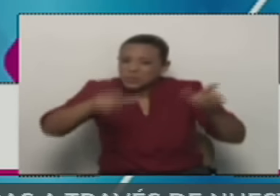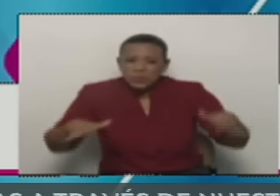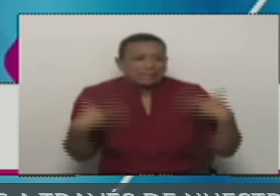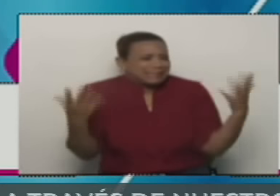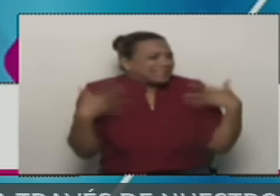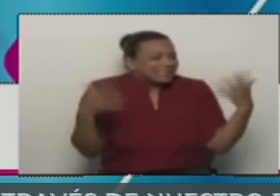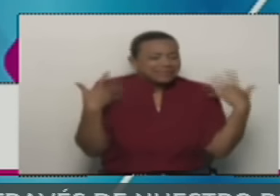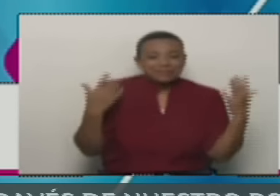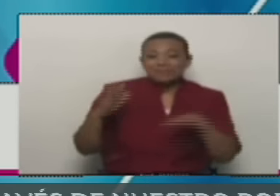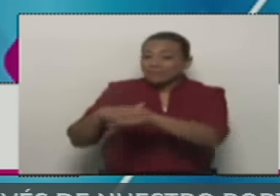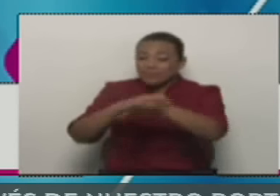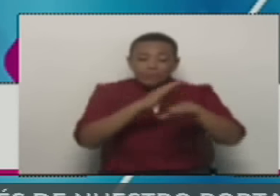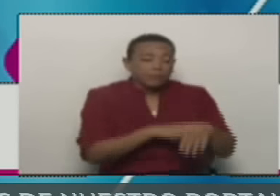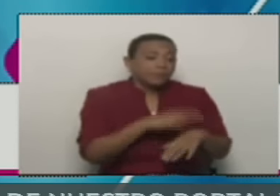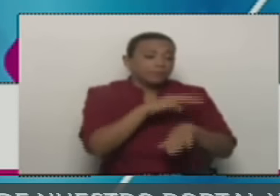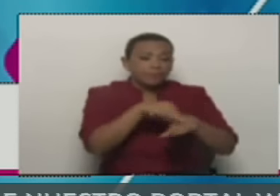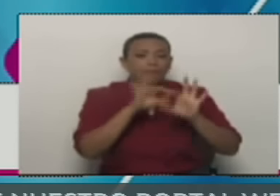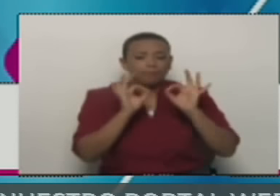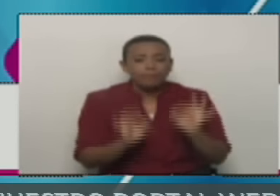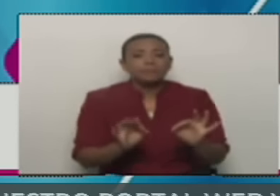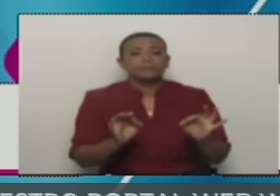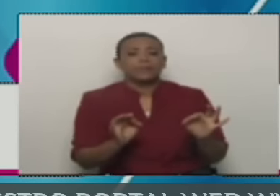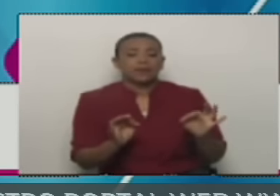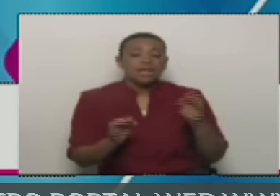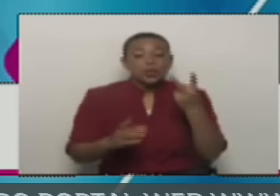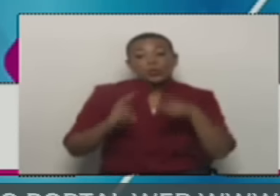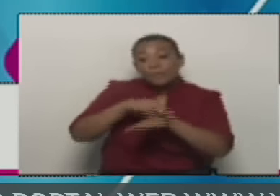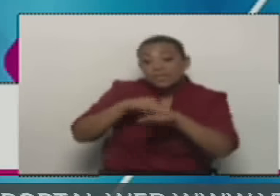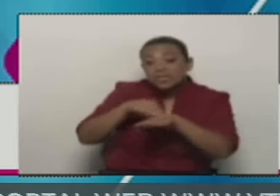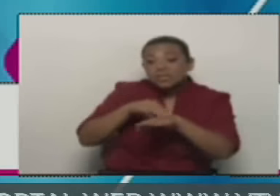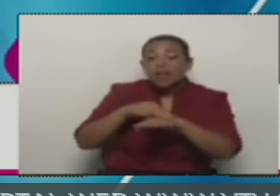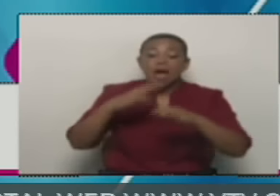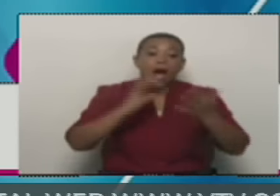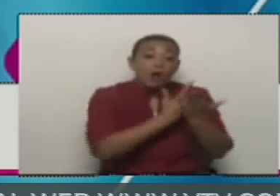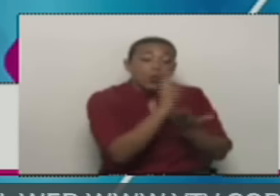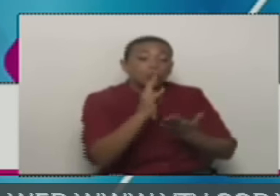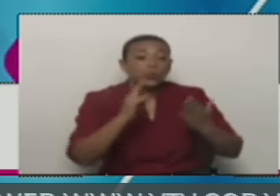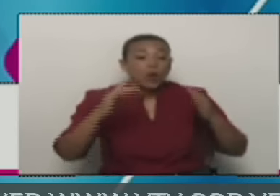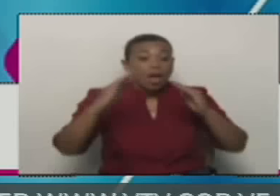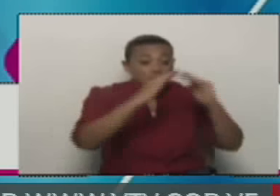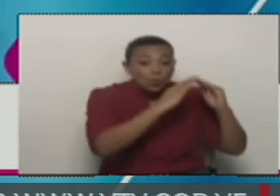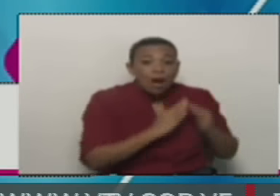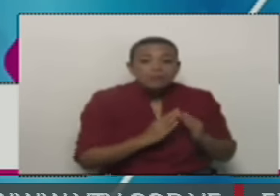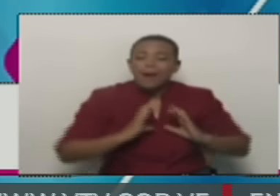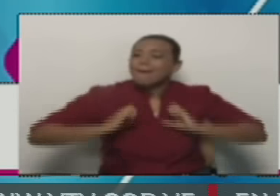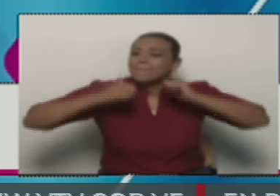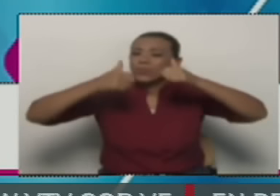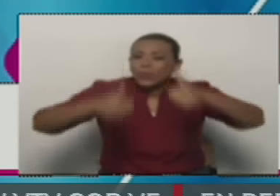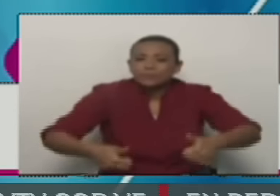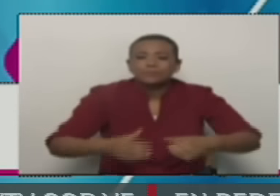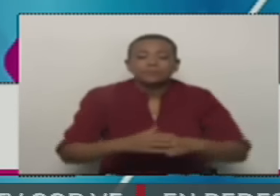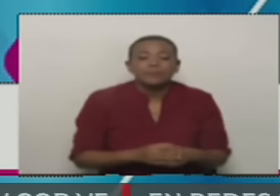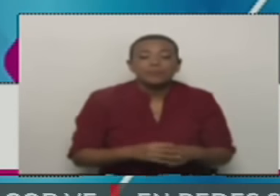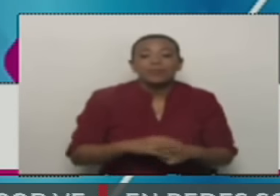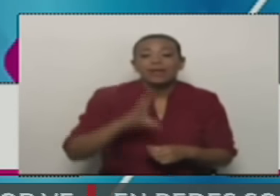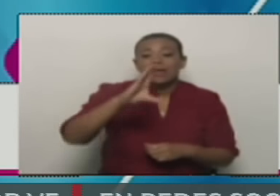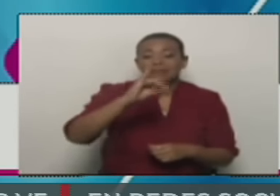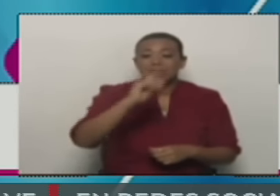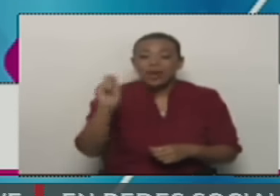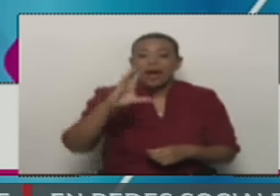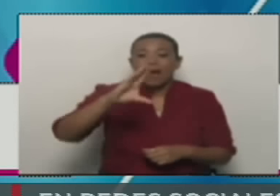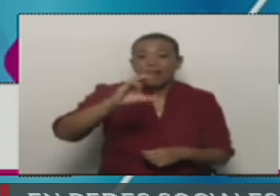fusión que usted hizo con el ministerio, entre los dos ministerios, comunas y agricultura urbana. pronto vamos a empezar en Ciudad Caribe. Ya el ministro de Agua nos